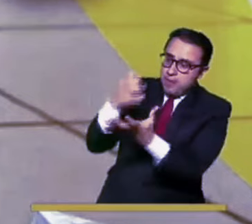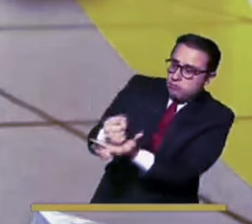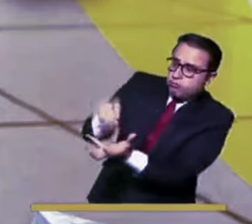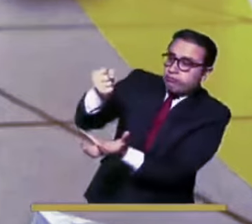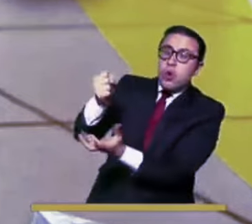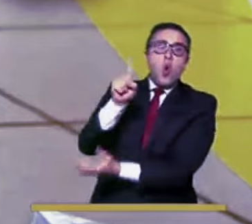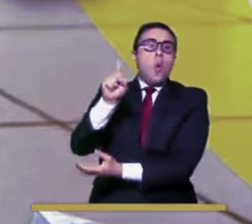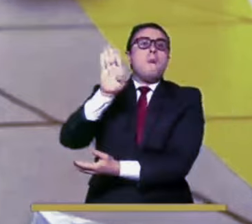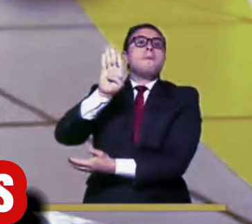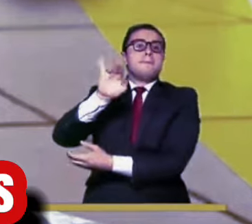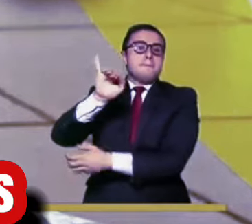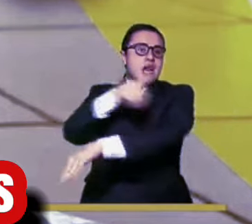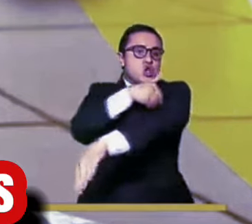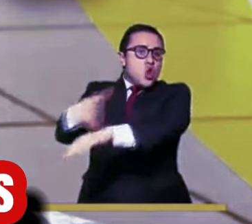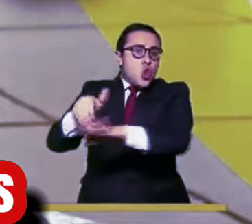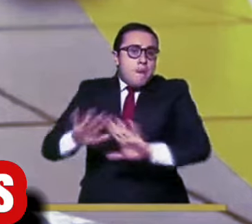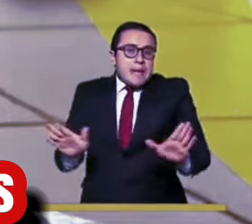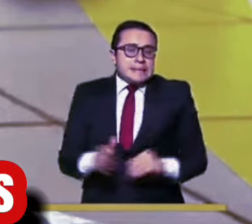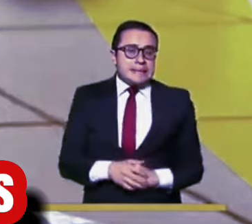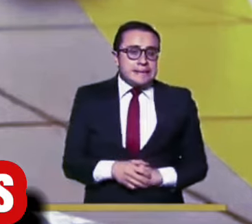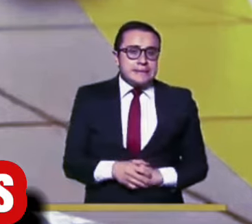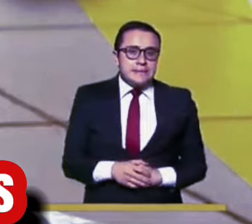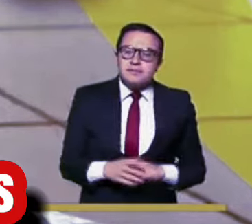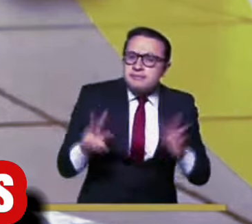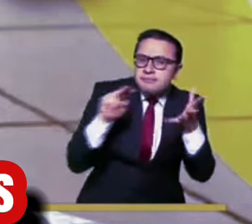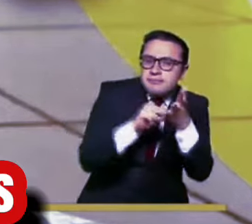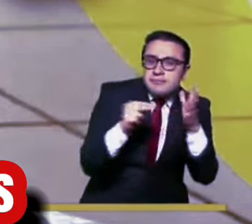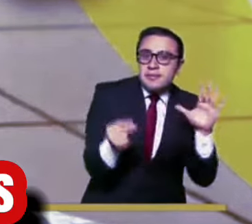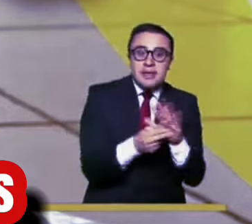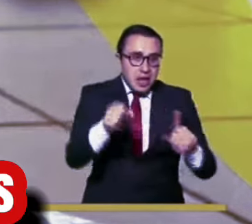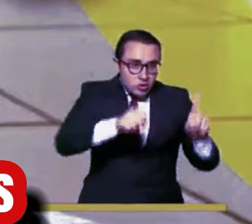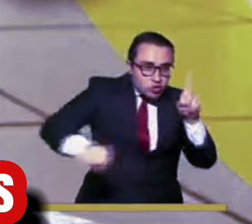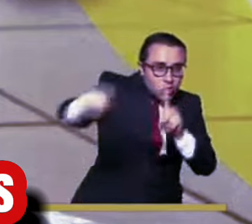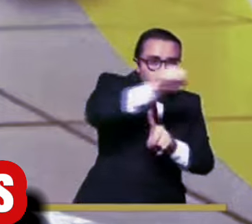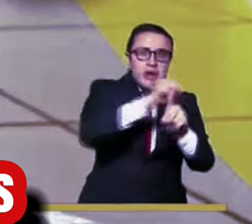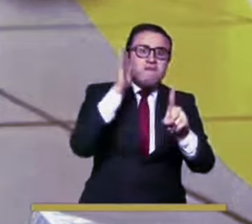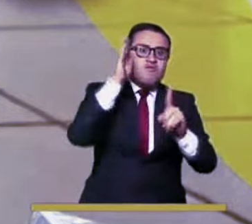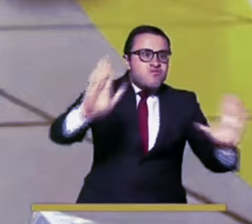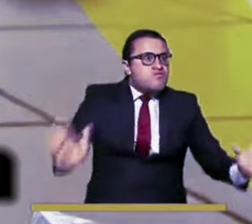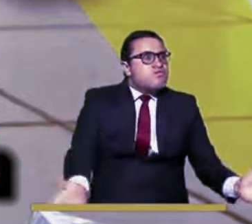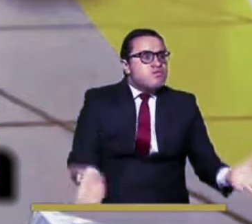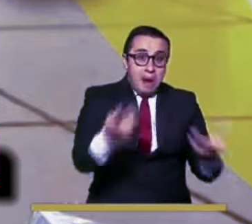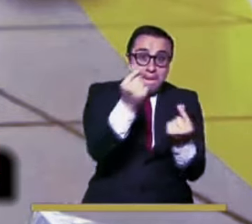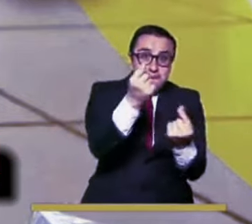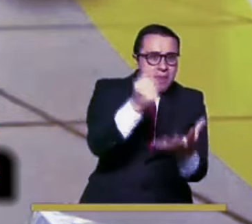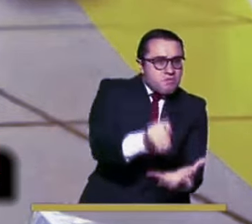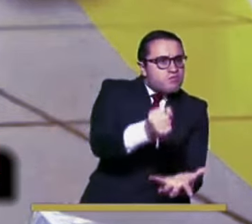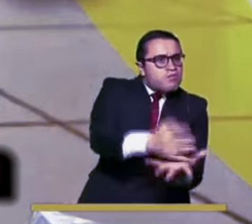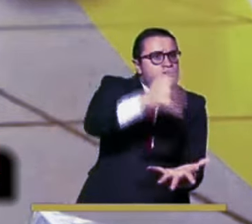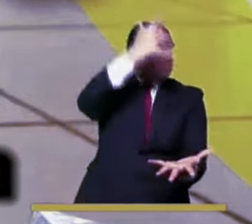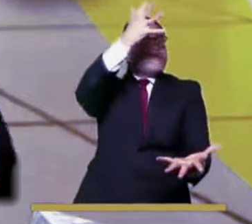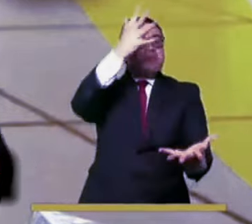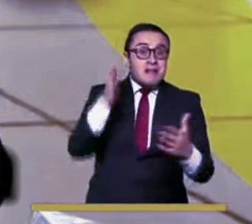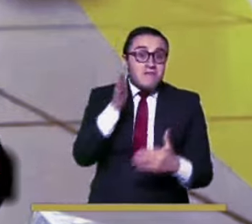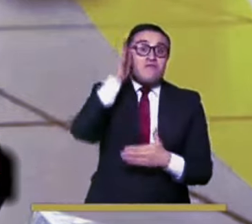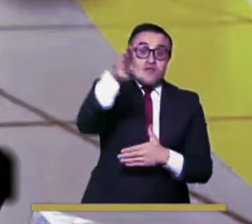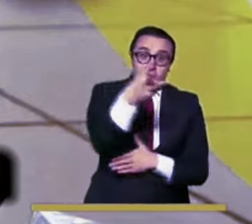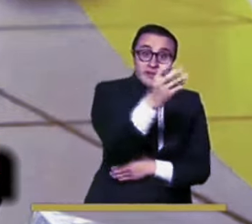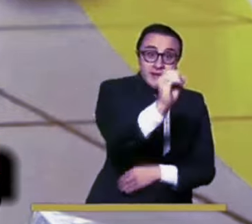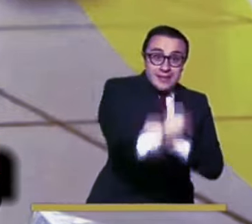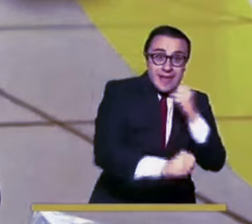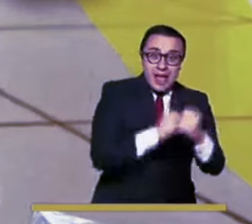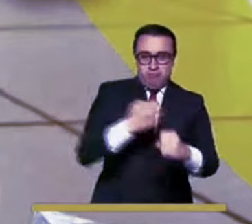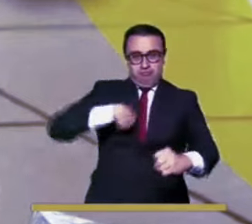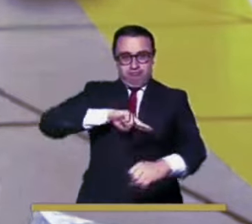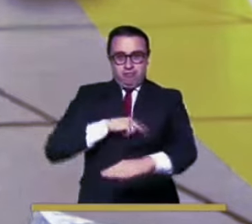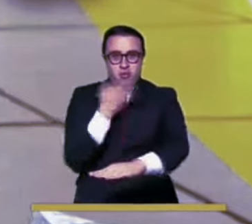de pesos. Es decir, la ganancia social en 30 años de la propuesta que le hacemos a la alcaldía y a